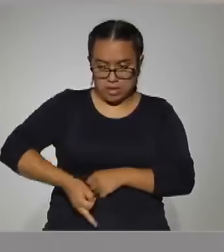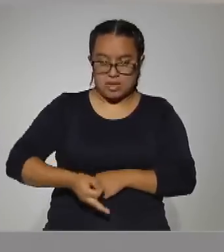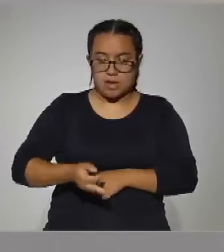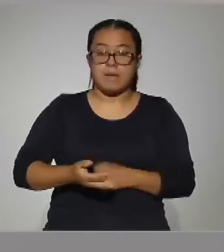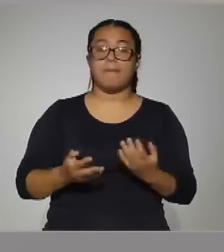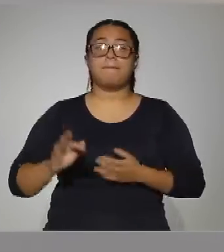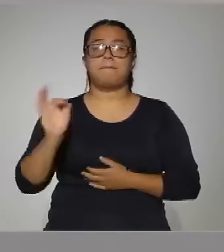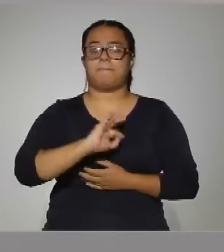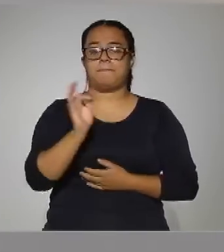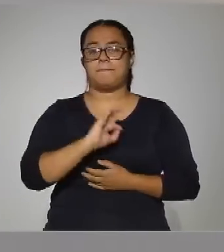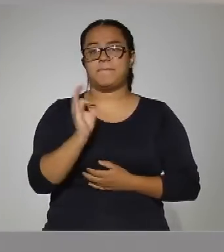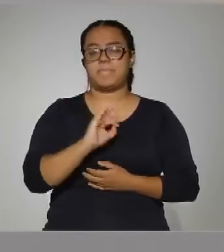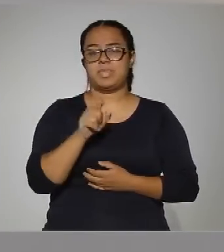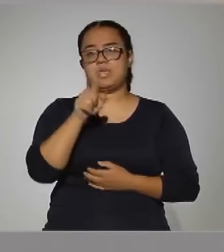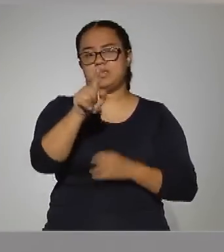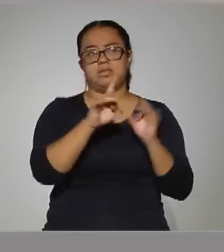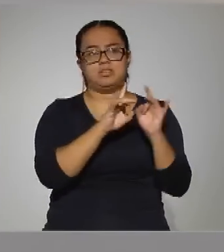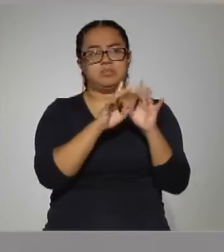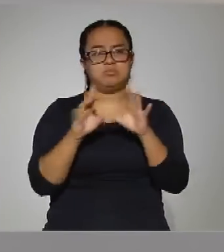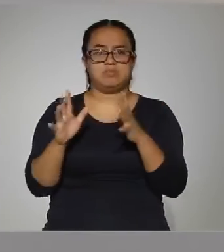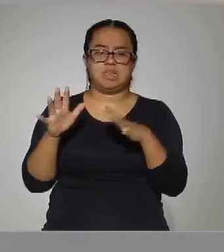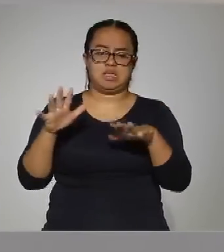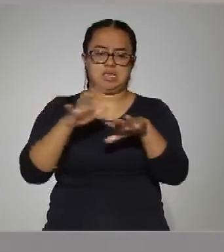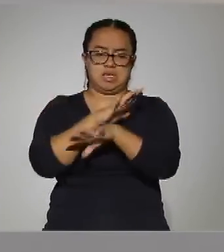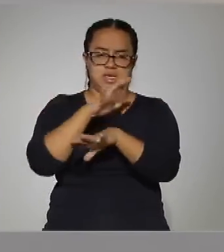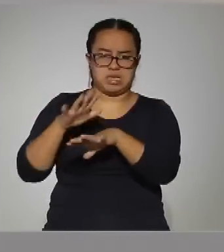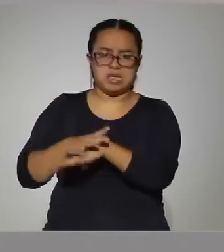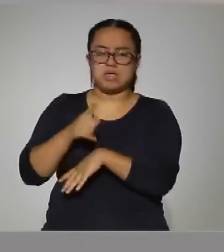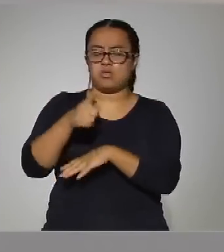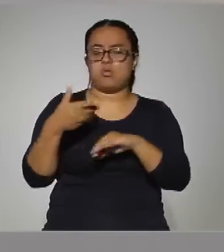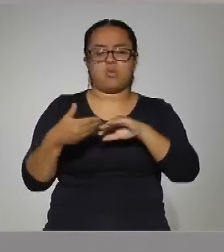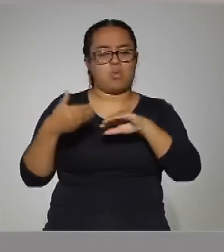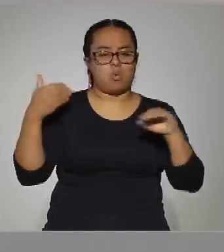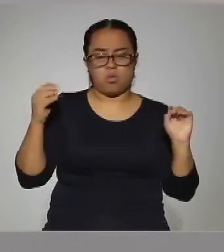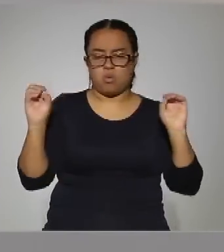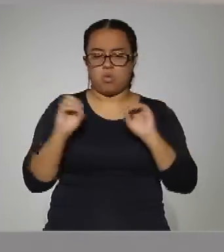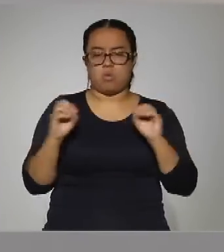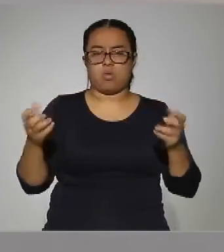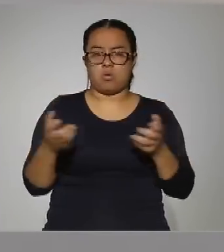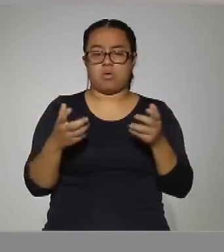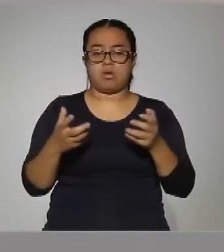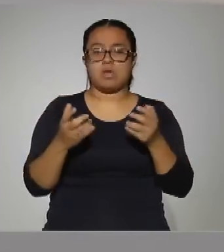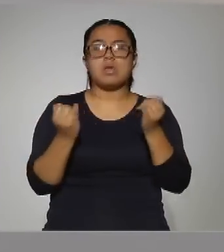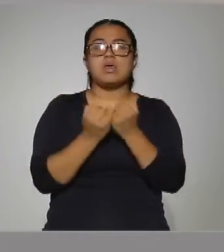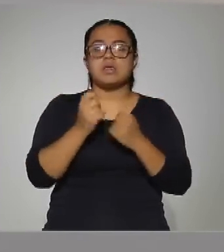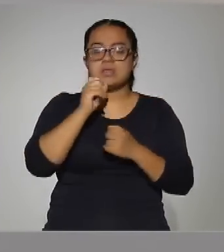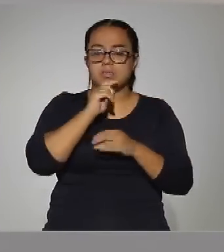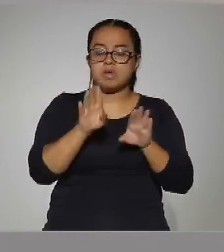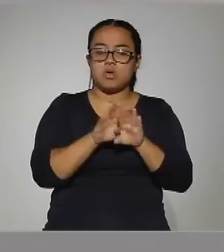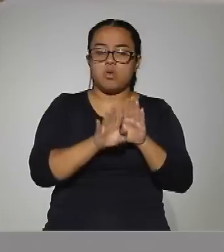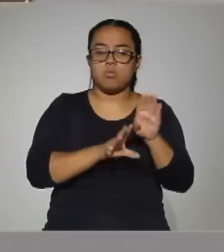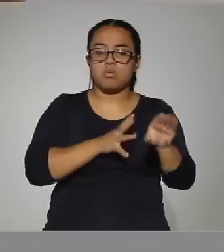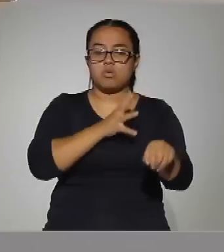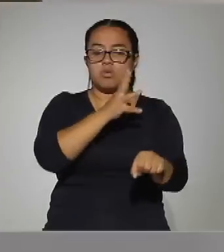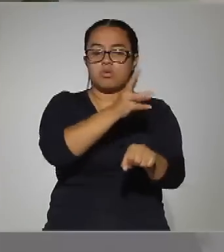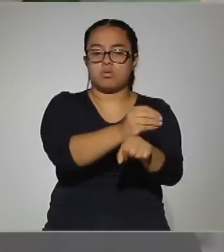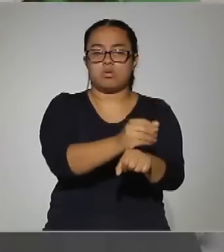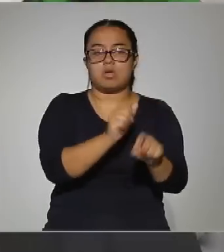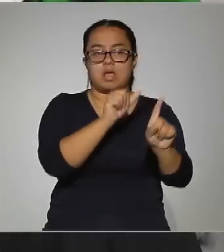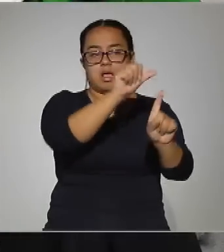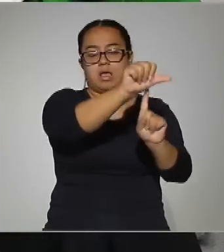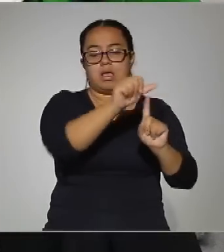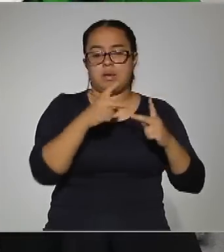Porque pudiste haber tomado una serie de alternativas que no tomaste en su momento, y la forma de la reparación también hacia el